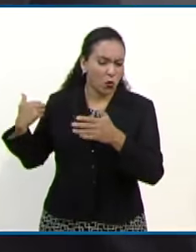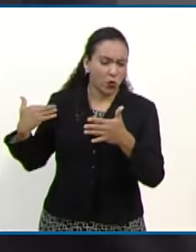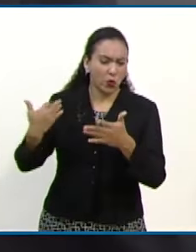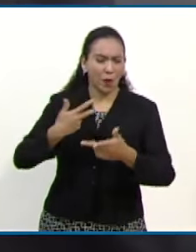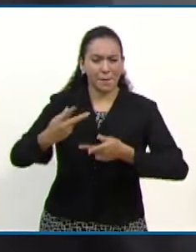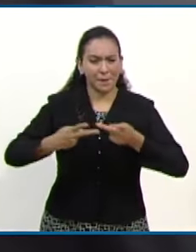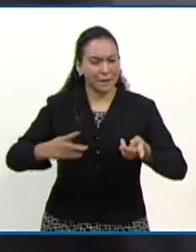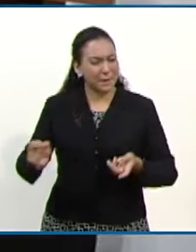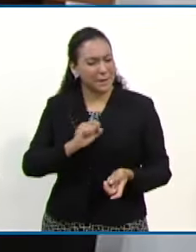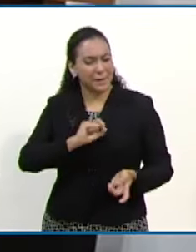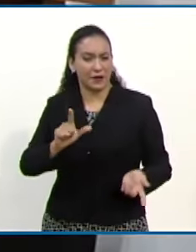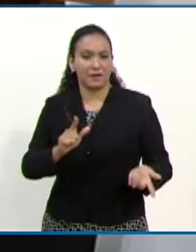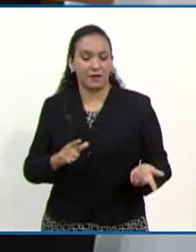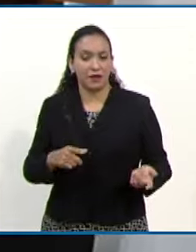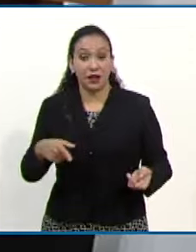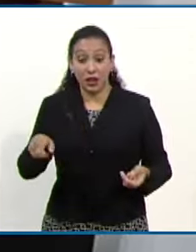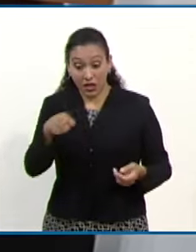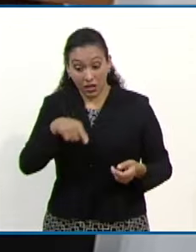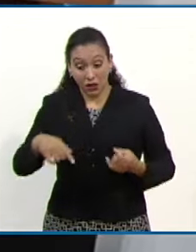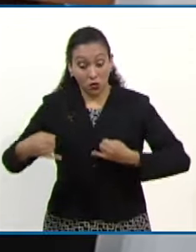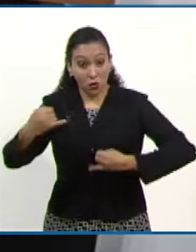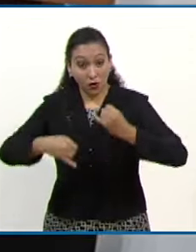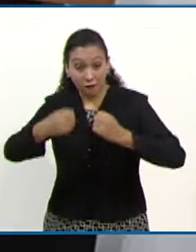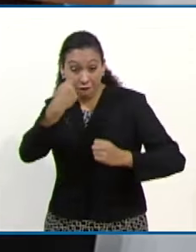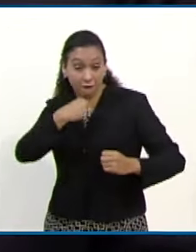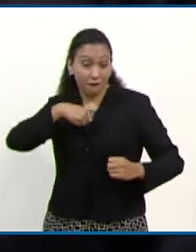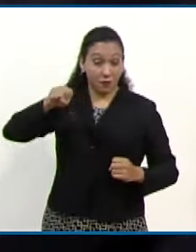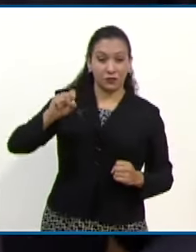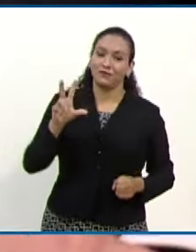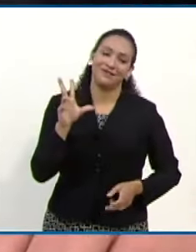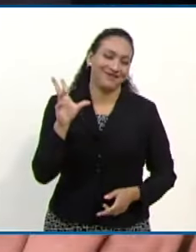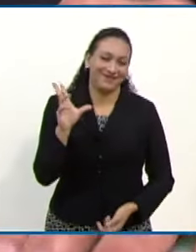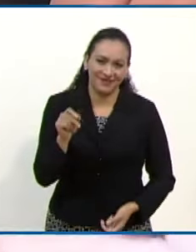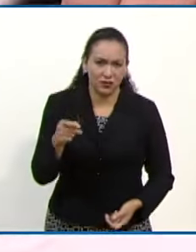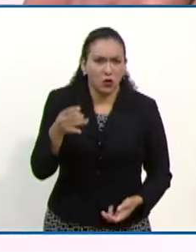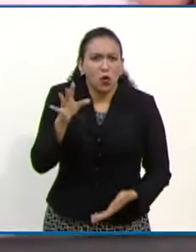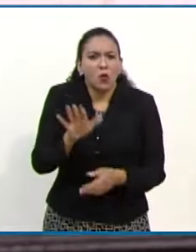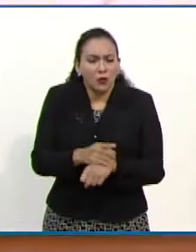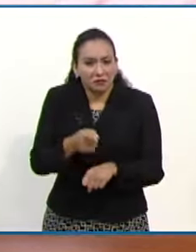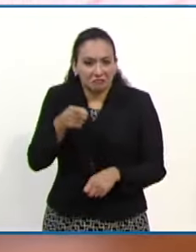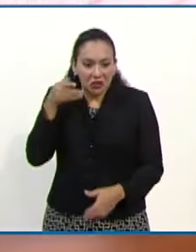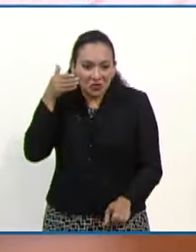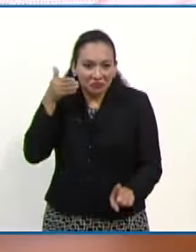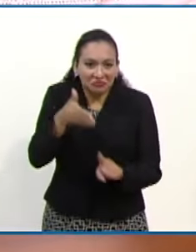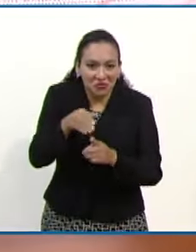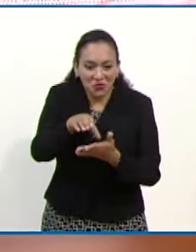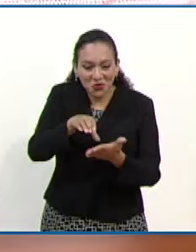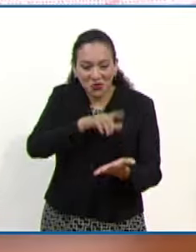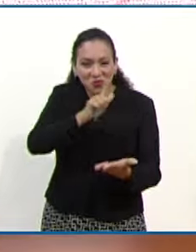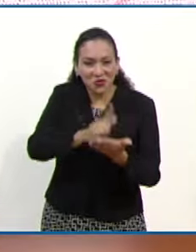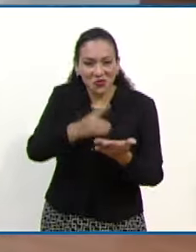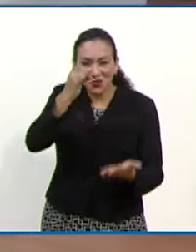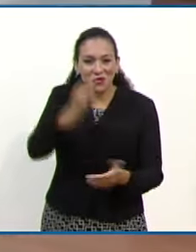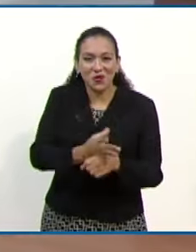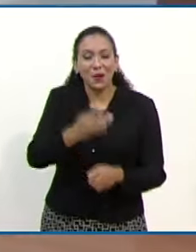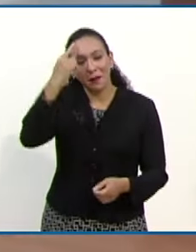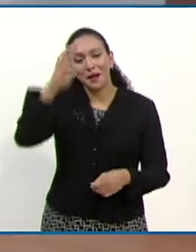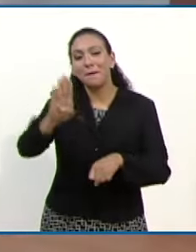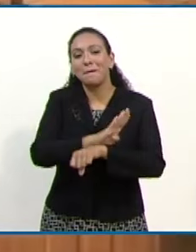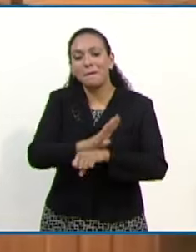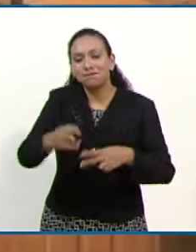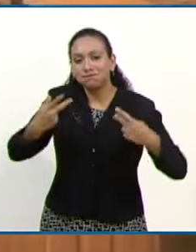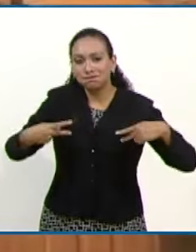populares porque su trabajo es resolver conflictos, cuyo resultado a alguien va a beneficiar y alguien más se verá afectado por el